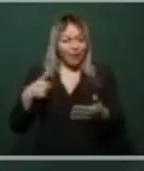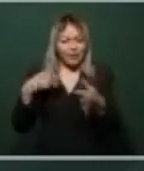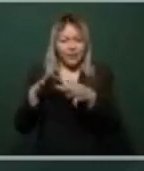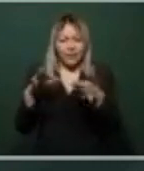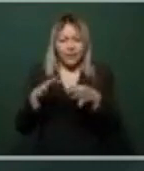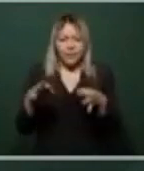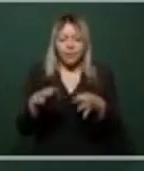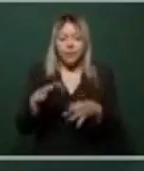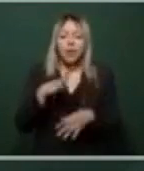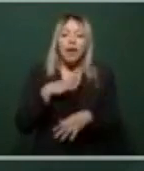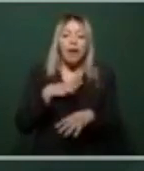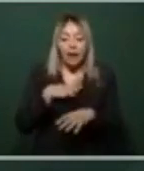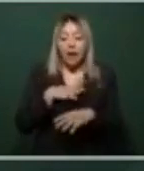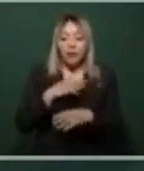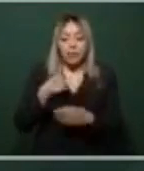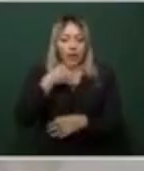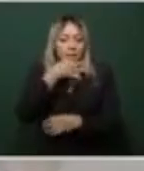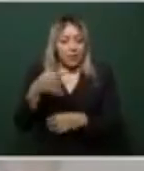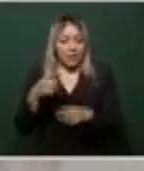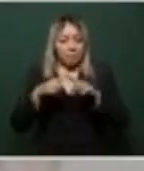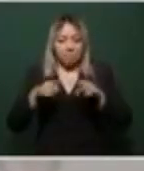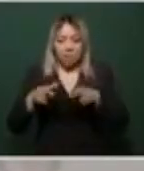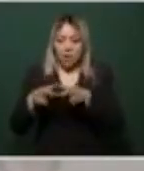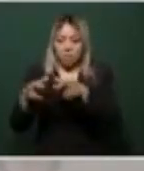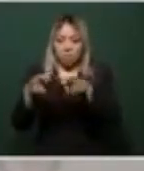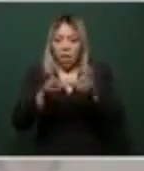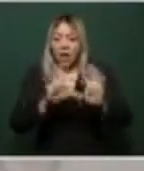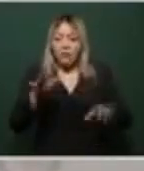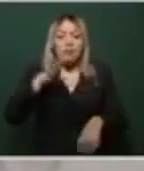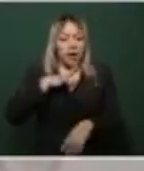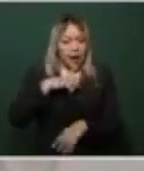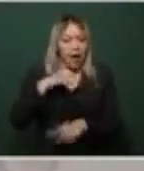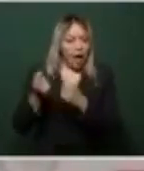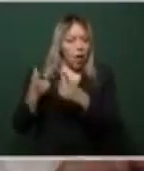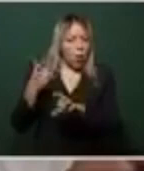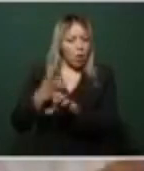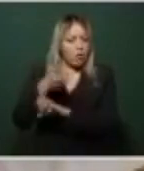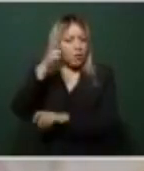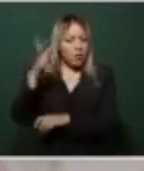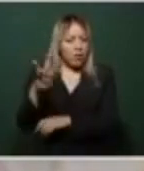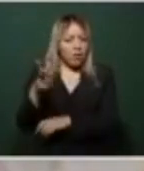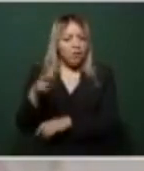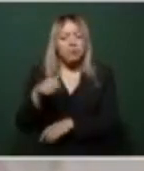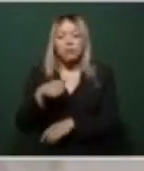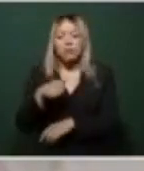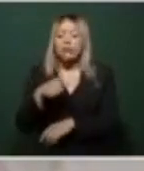que van a haber coordinaciones territoriales, ya están funcionando en Hidalgo, en